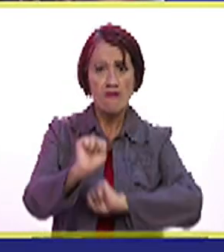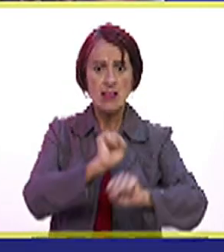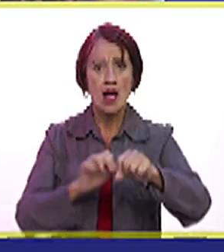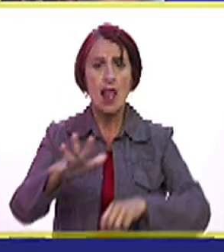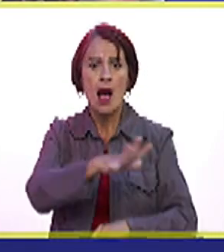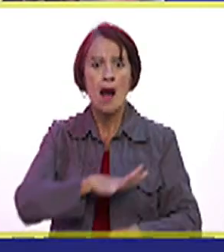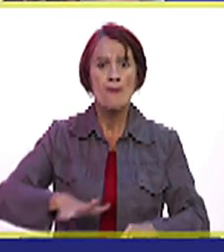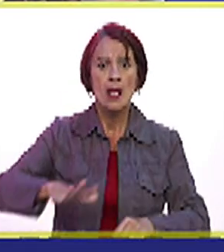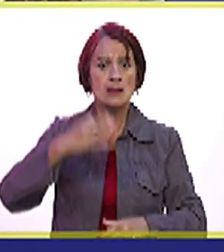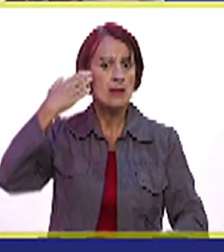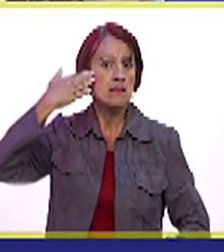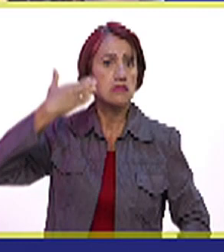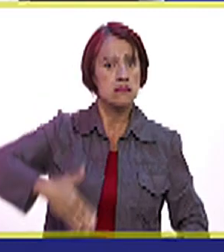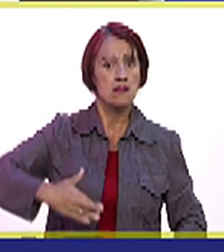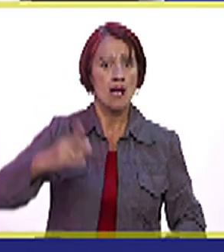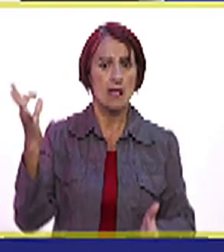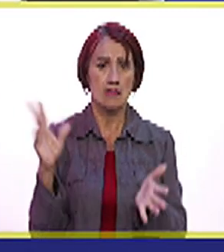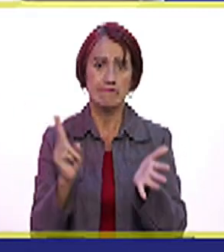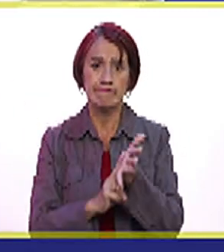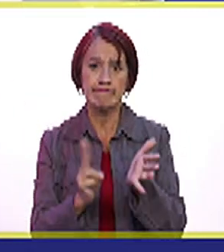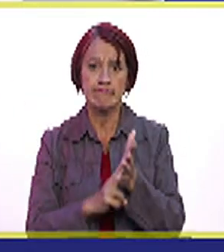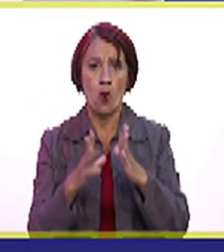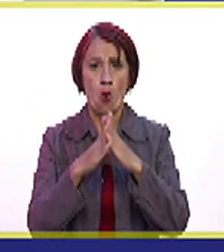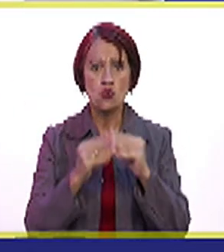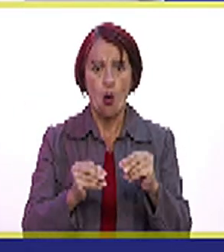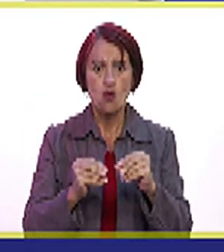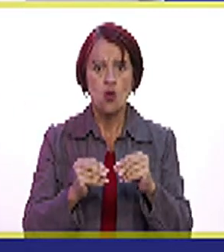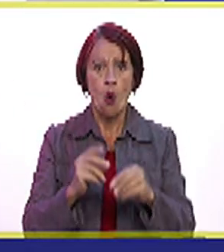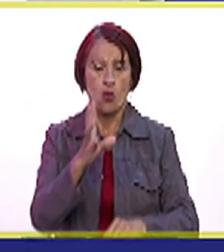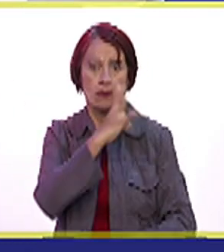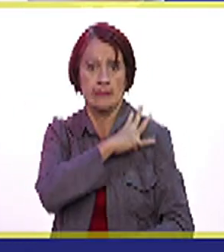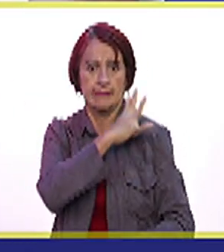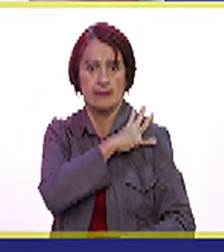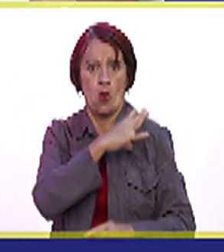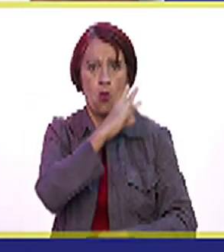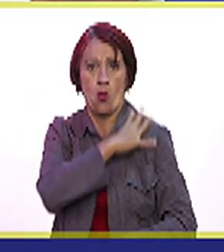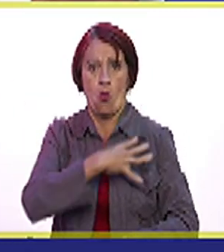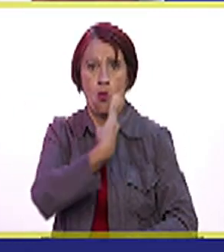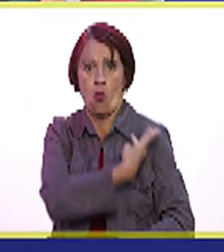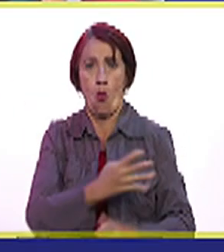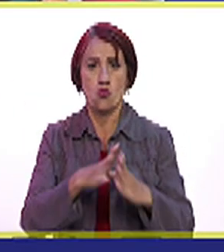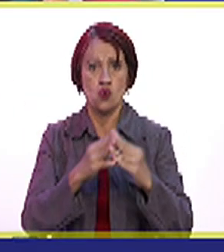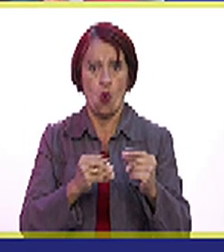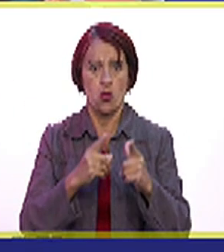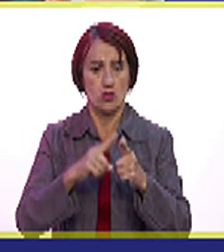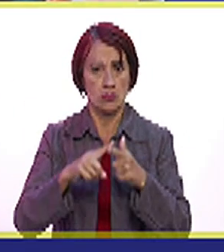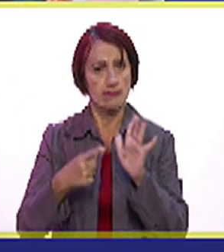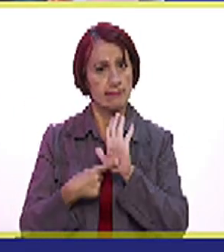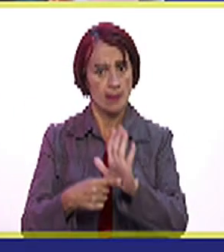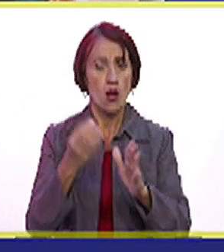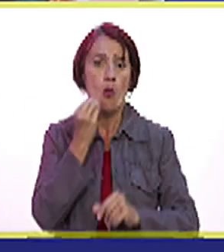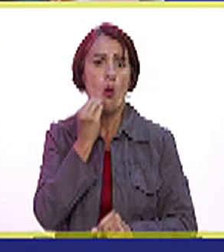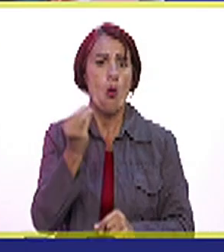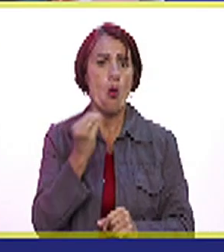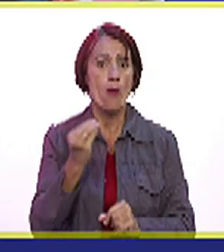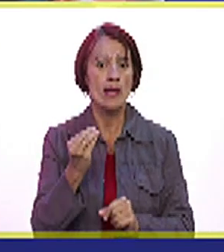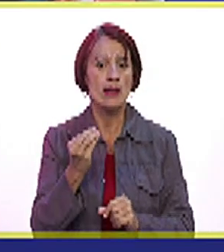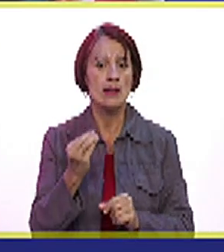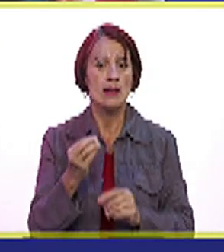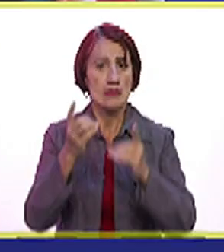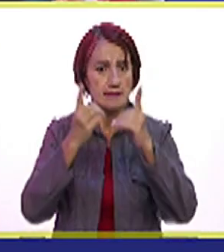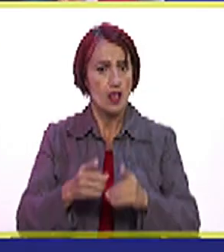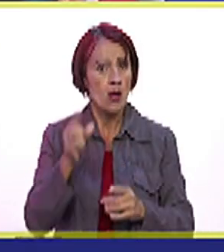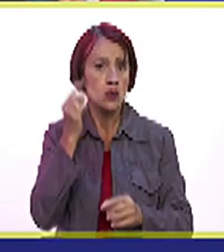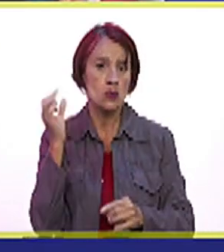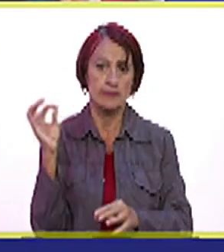del ejército realista, al mando de José Tomás Bóvedas. Para celebrar el arrojo de estos jóvenes, se designó